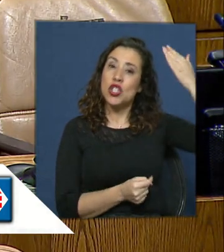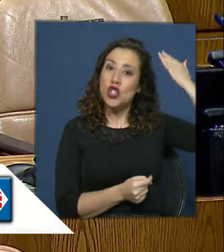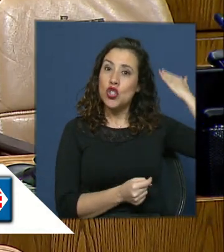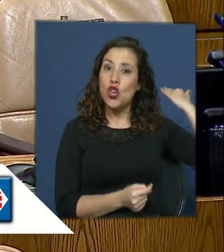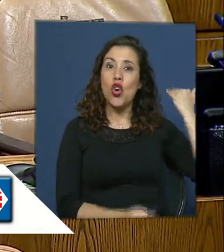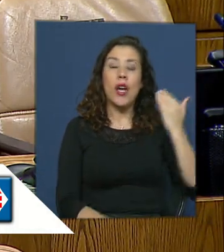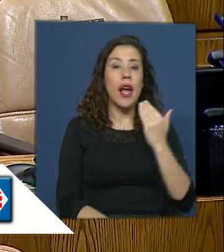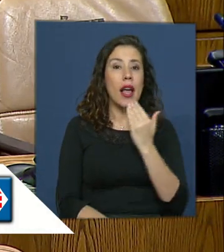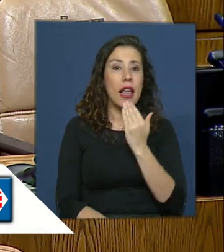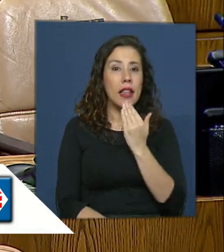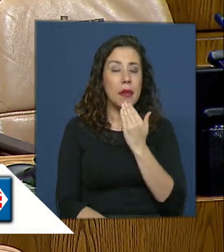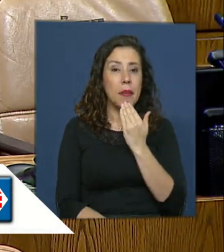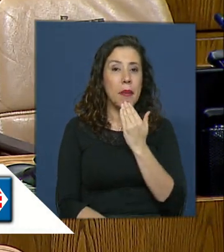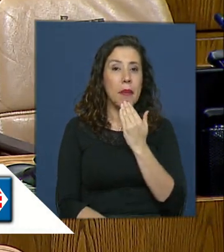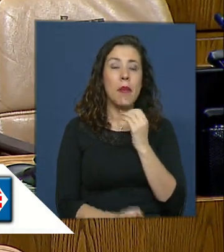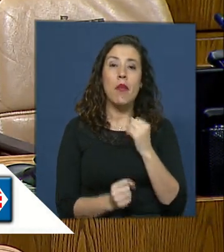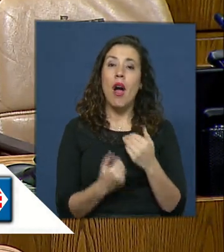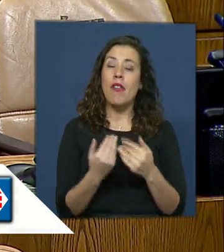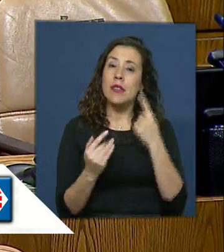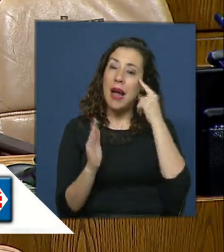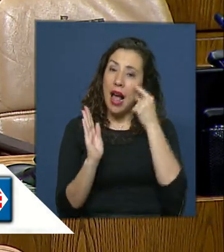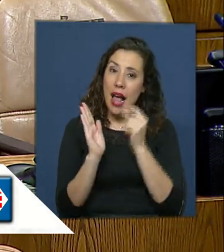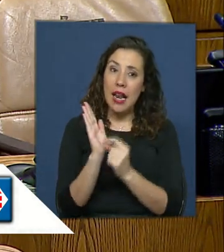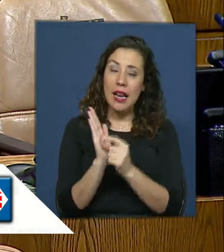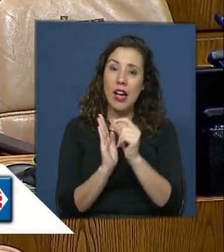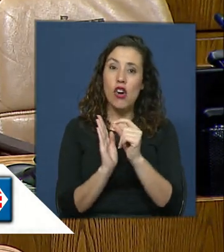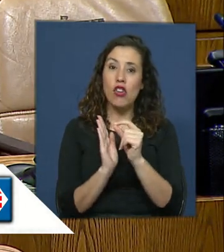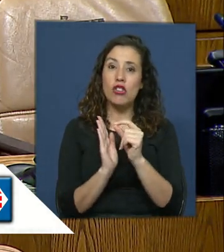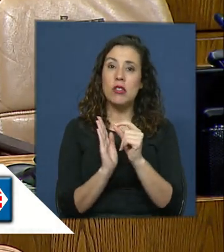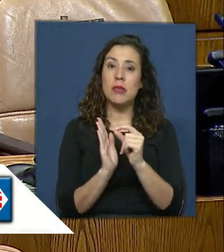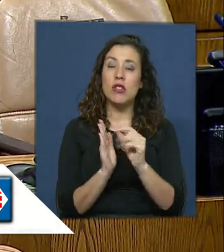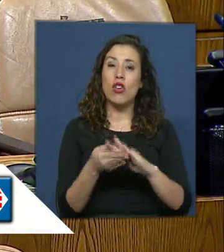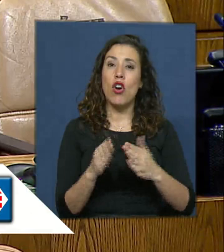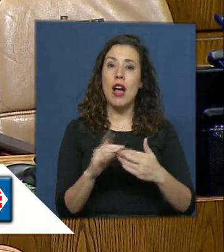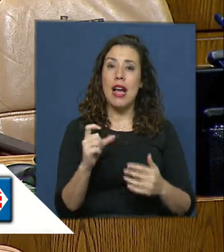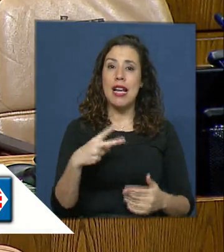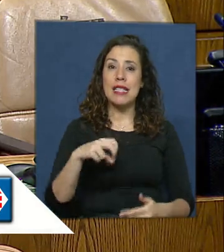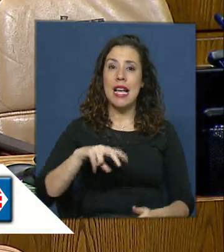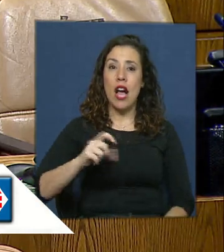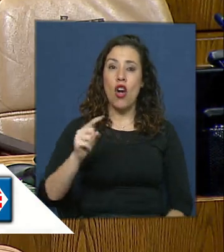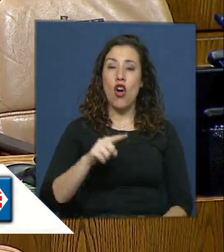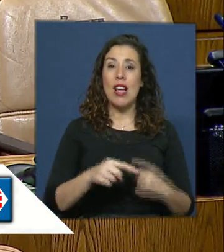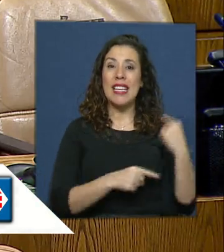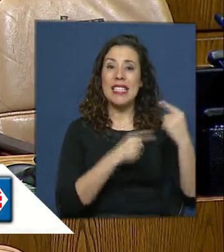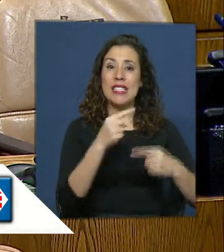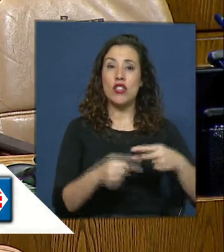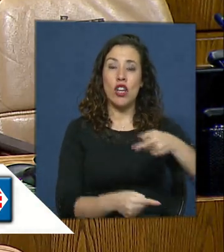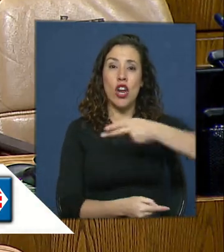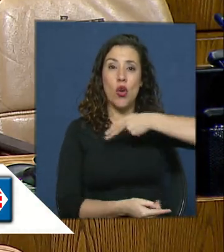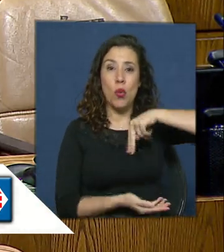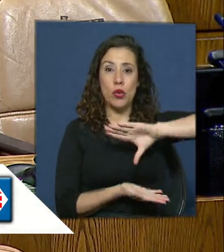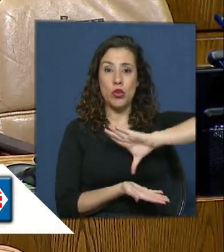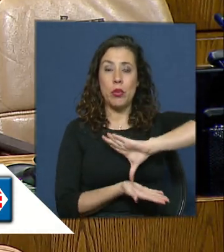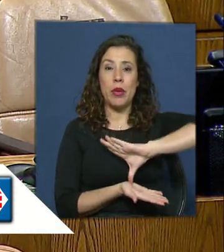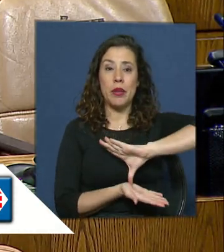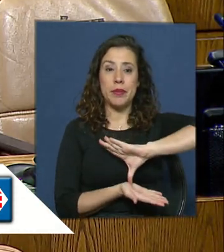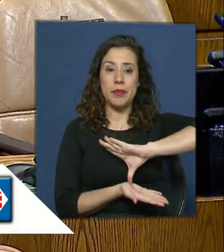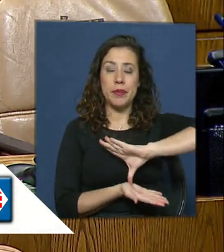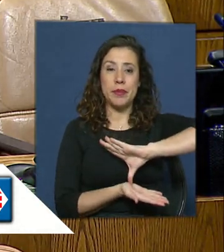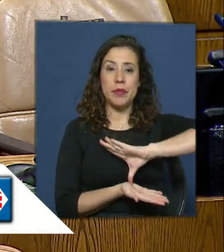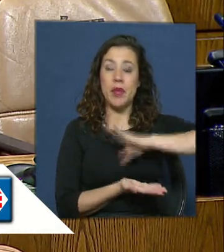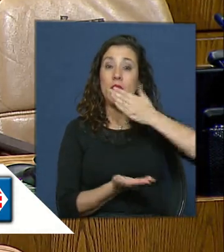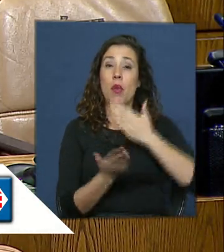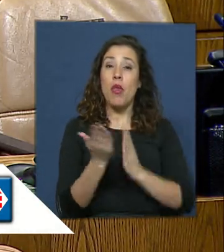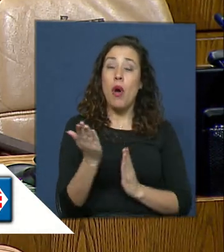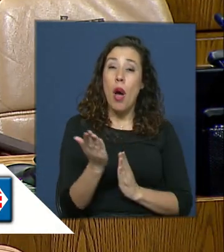además de avanzar en el reconocimiento que tiene el pueblo chango en la historia de nuestro país. Desde los